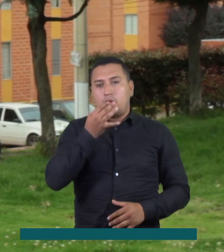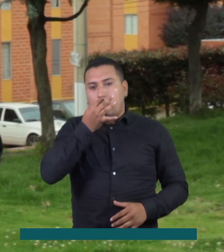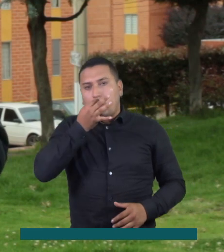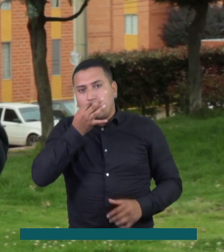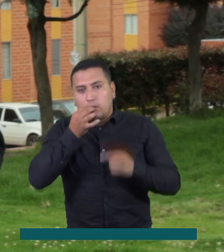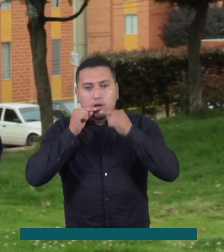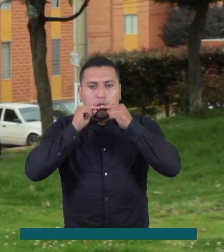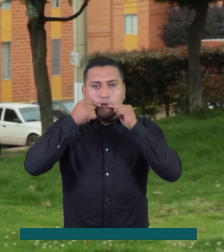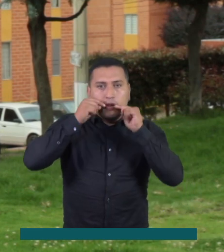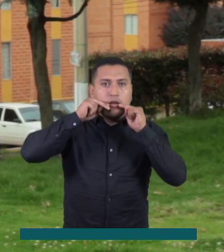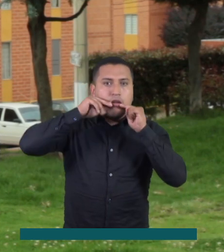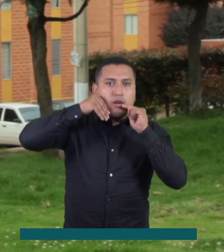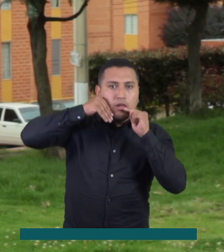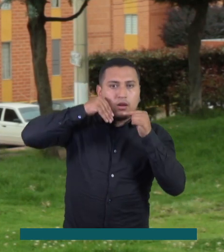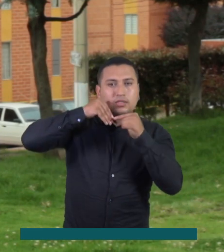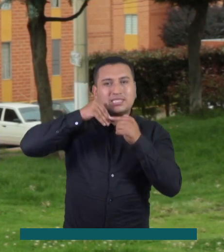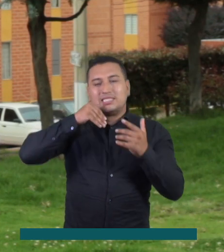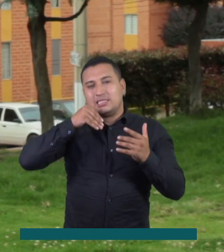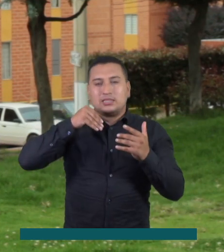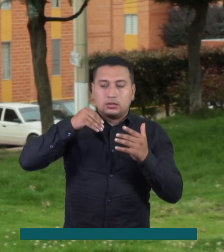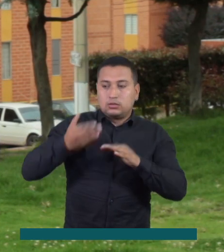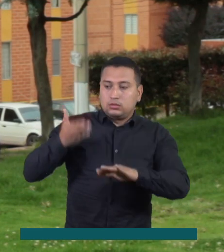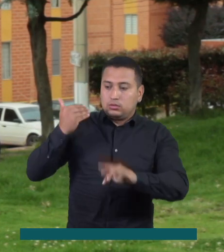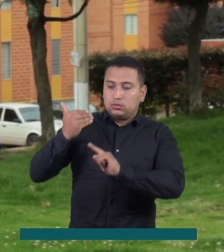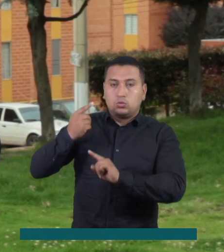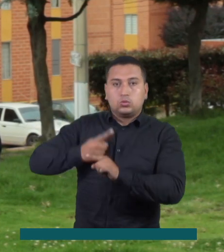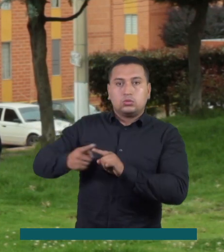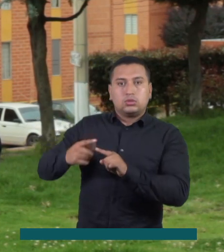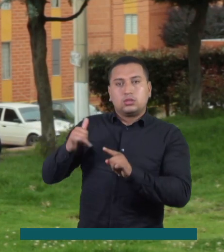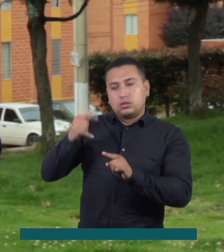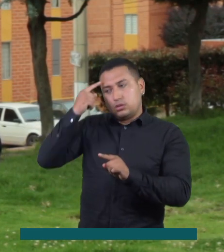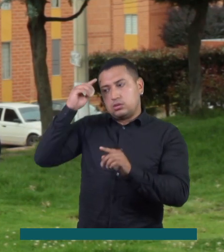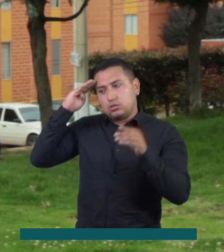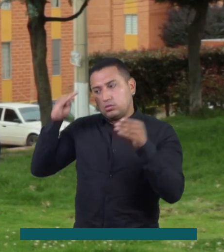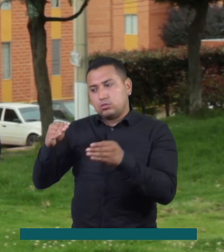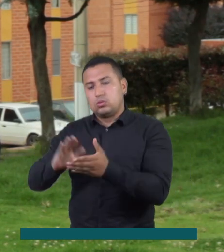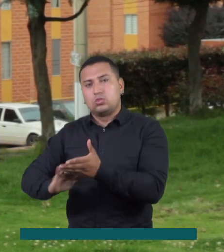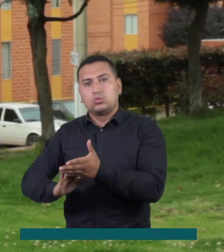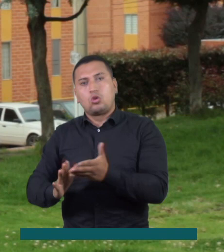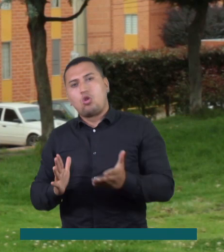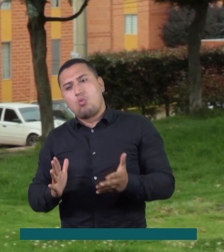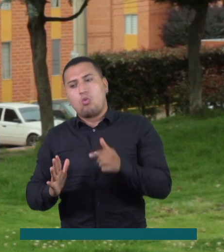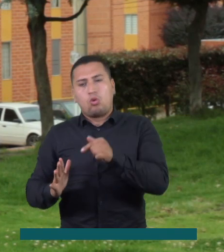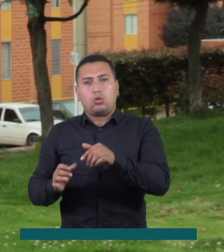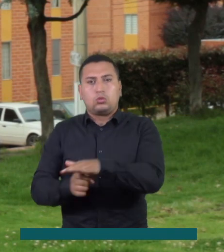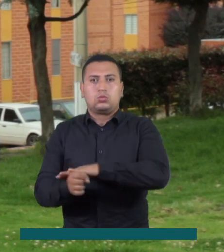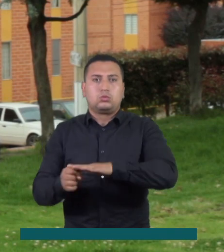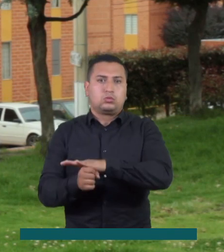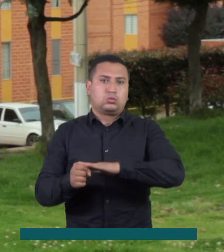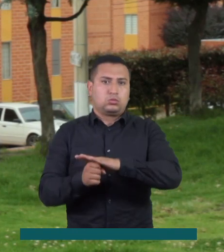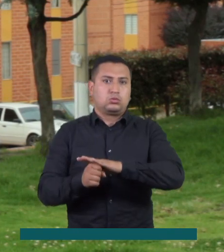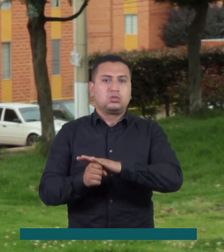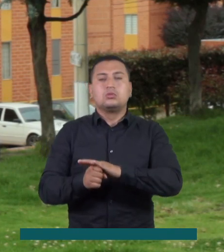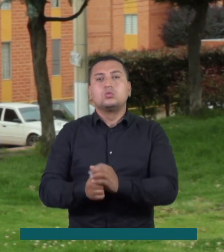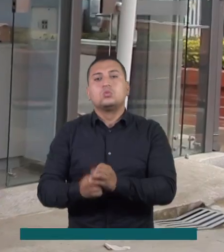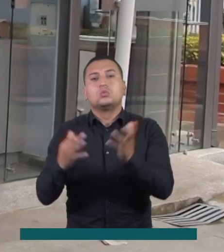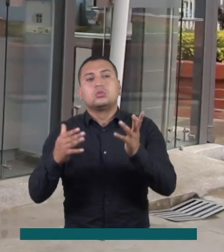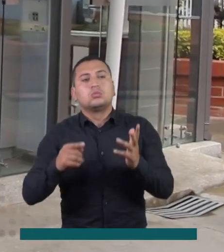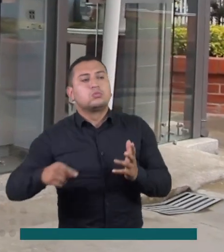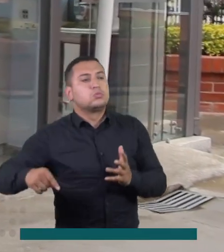organización llegó hace pocas semanas al departamento de Boyacá para buscar solución a esta condición en 150 personas.